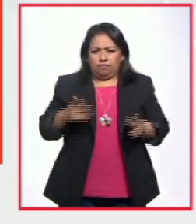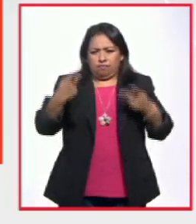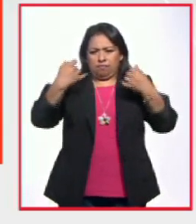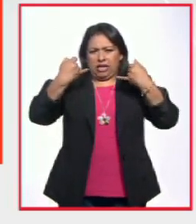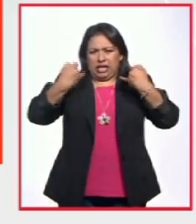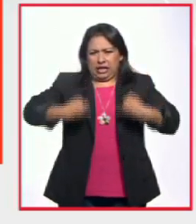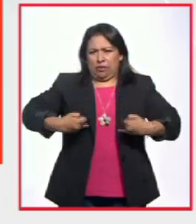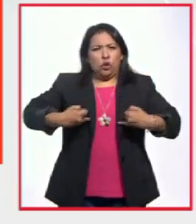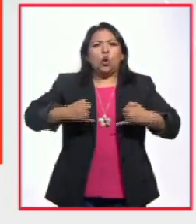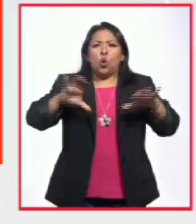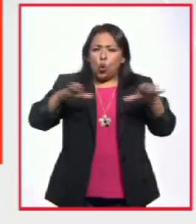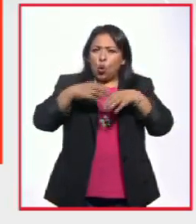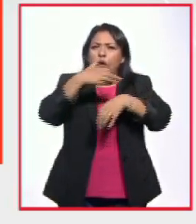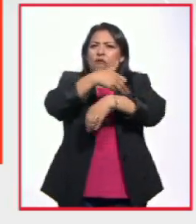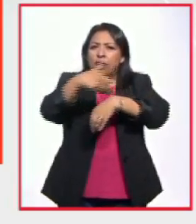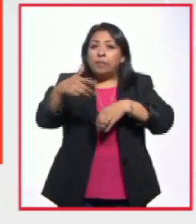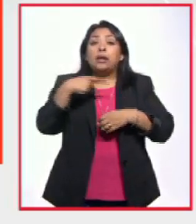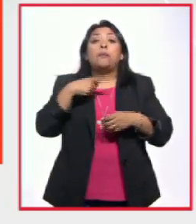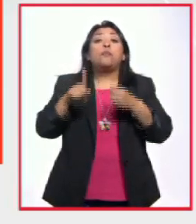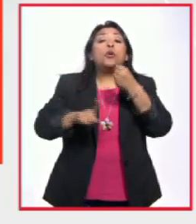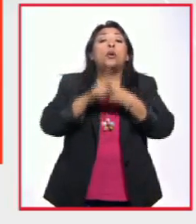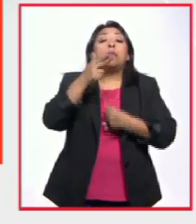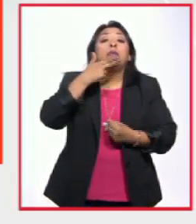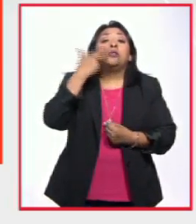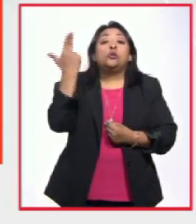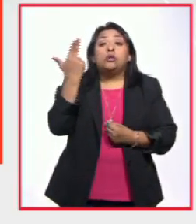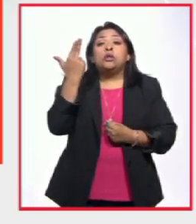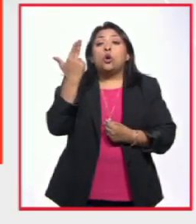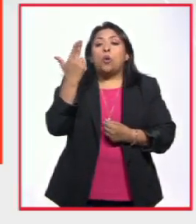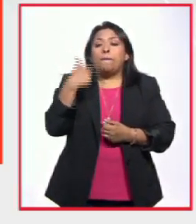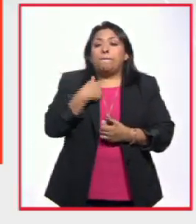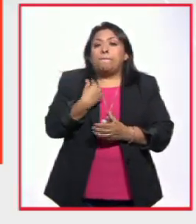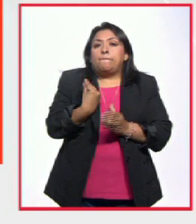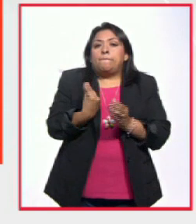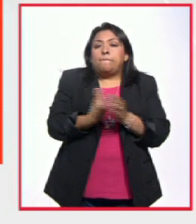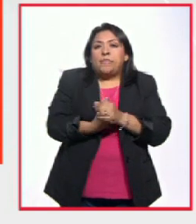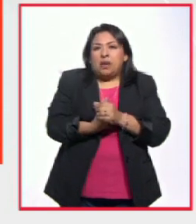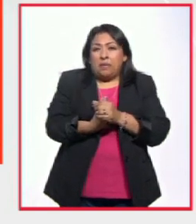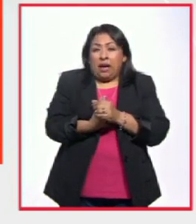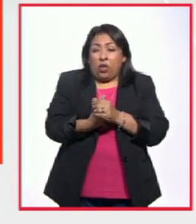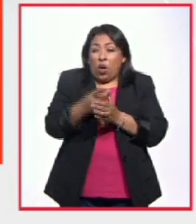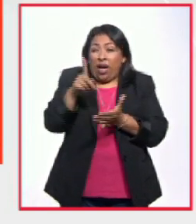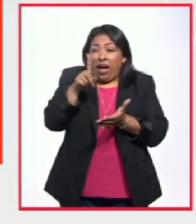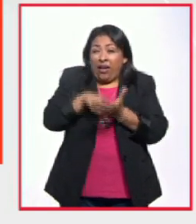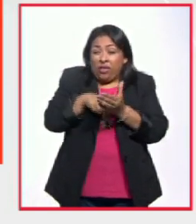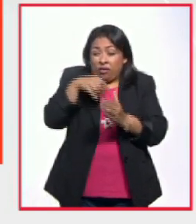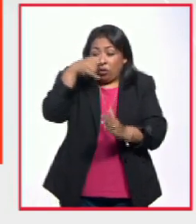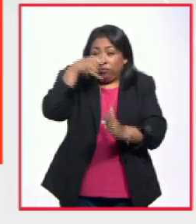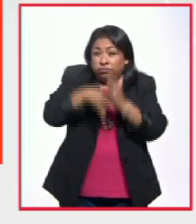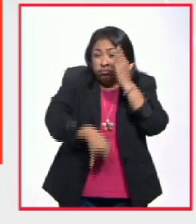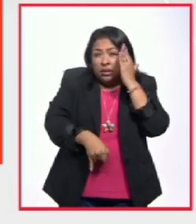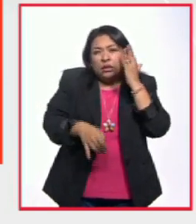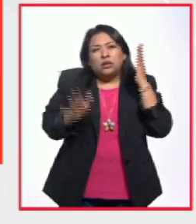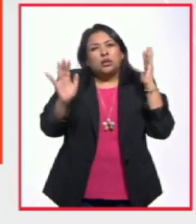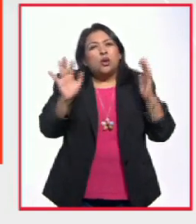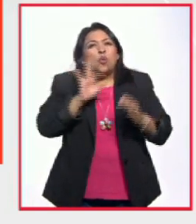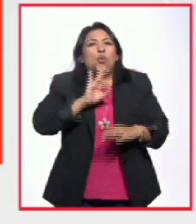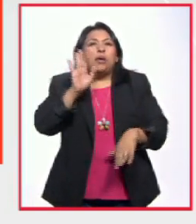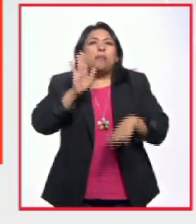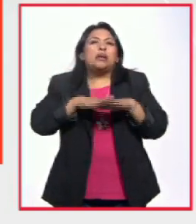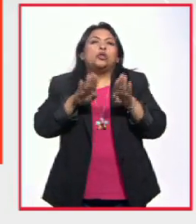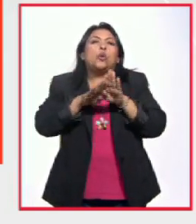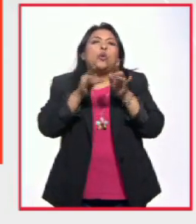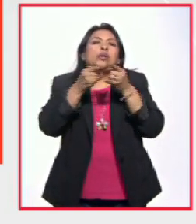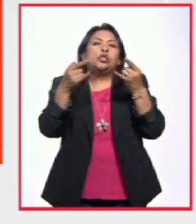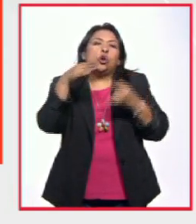sujetos. El problema del suicidio es a nivel íntimo, y pegar en la intimidad es meterse hasta cuestiones casi de